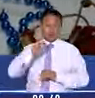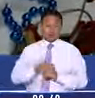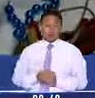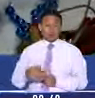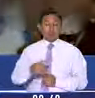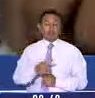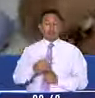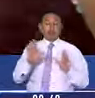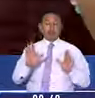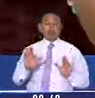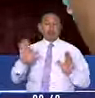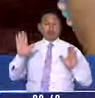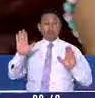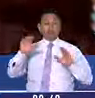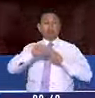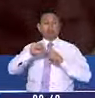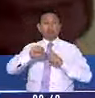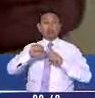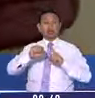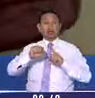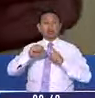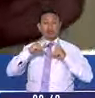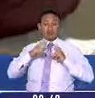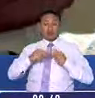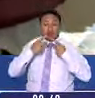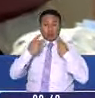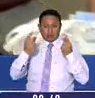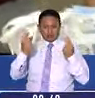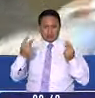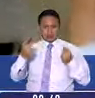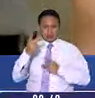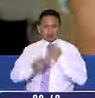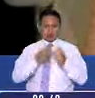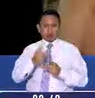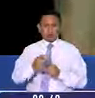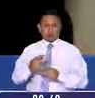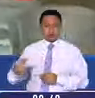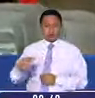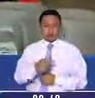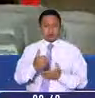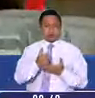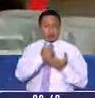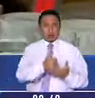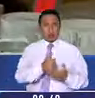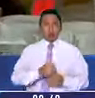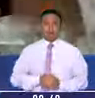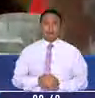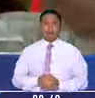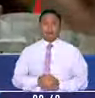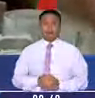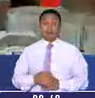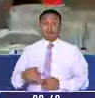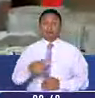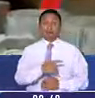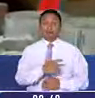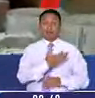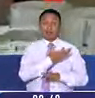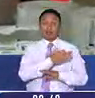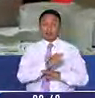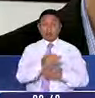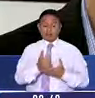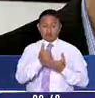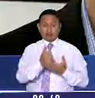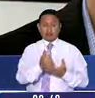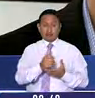alzar la voz para que el sistema de salud pública pronto agilite los procesos de detección de enfermedades y facilite el acceso a